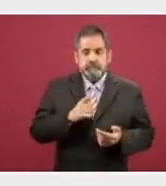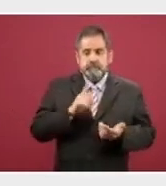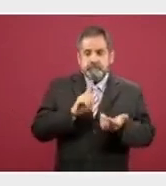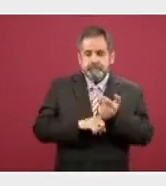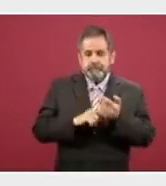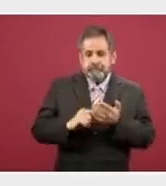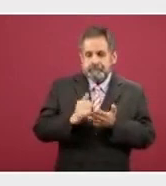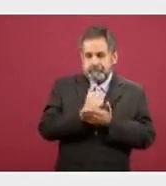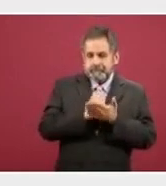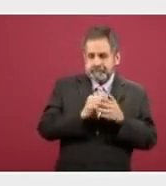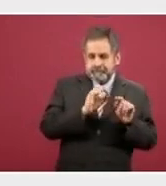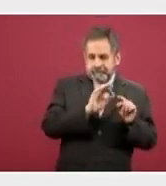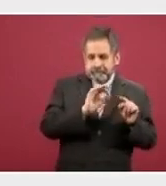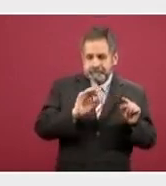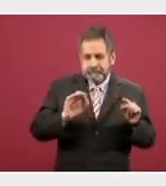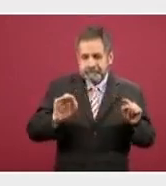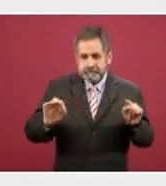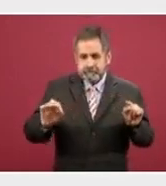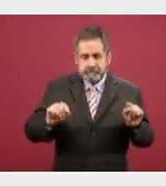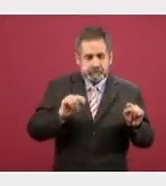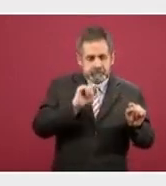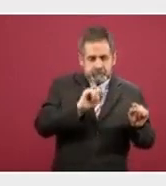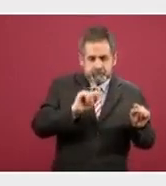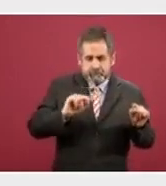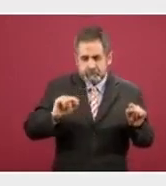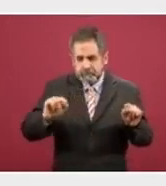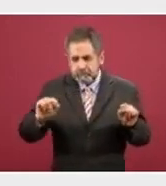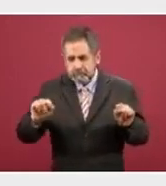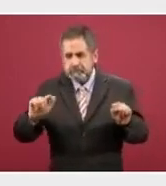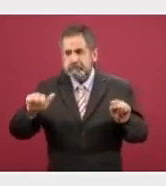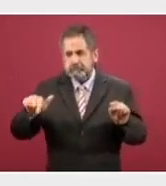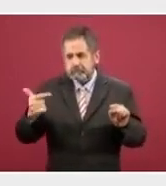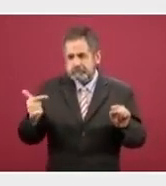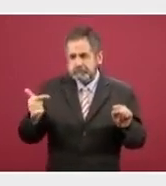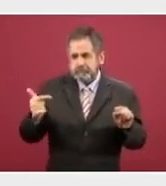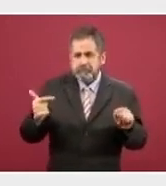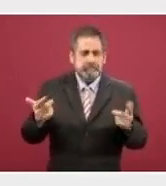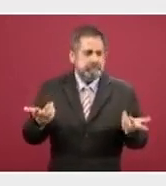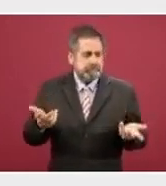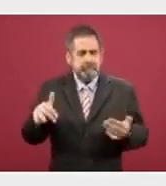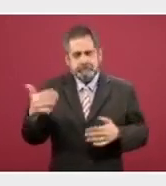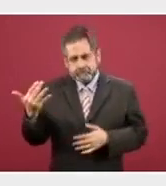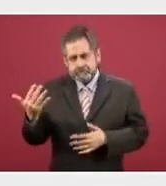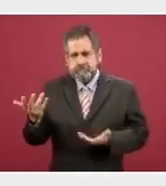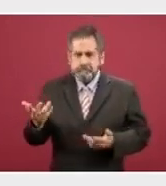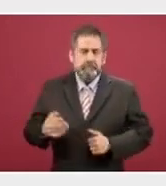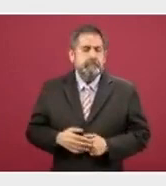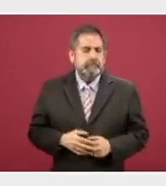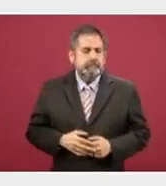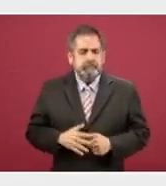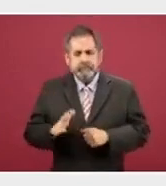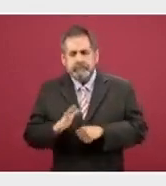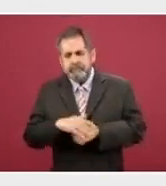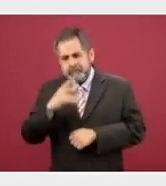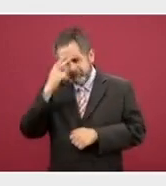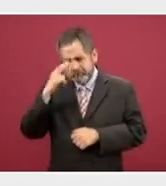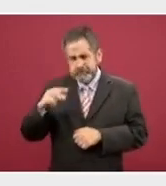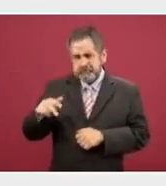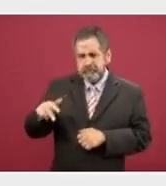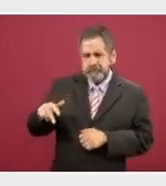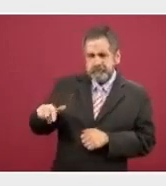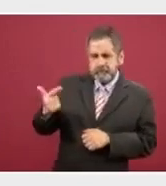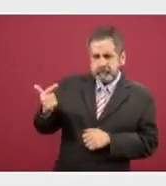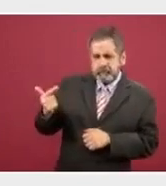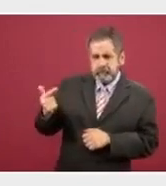ven abajo, que son nuestros 12, hoy ya 15 casos. La gente se pregunta, ¿por qué México tiene 12 y los